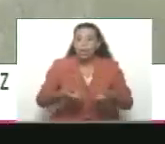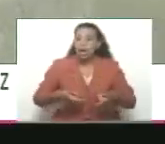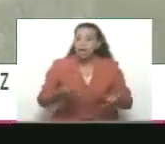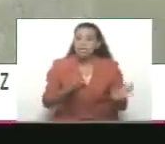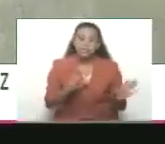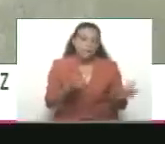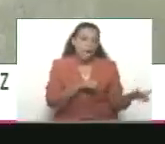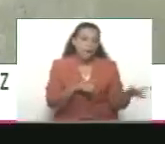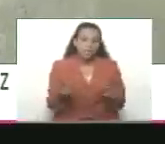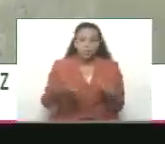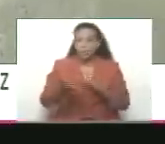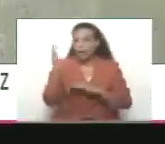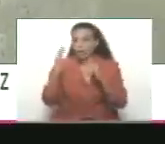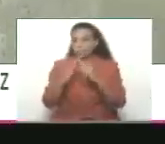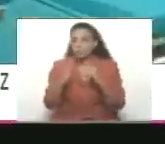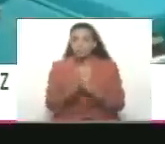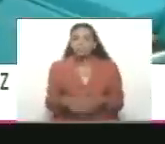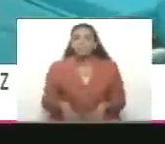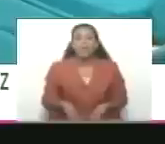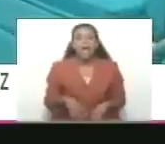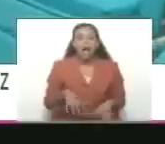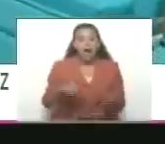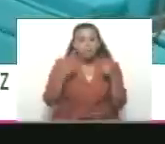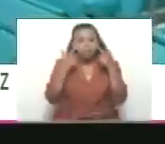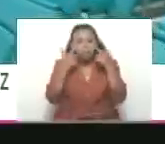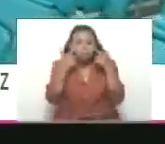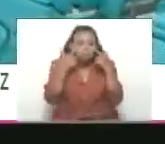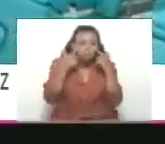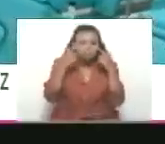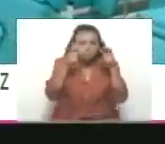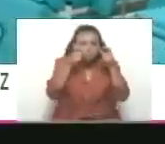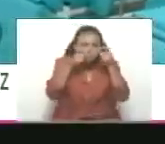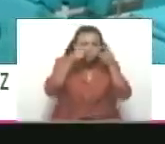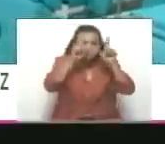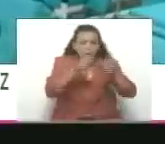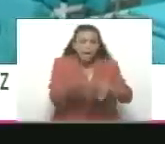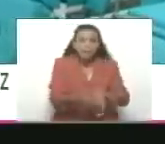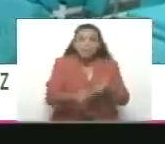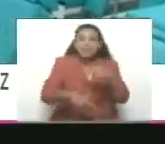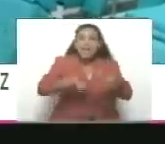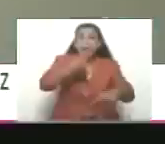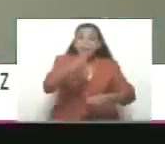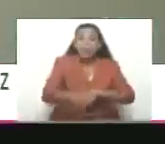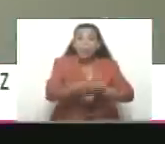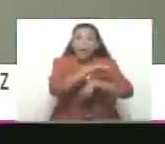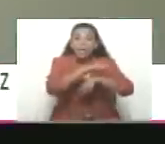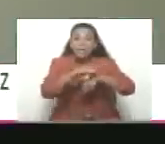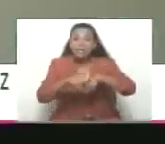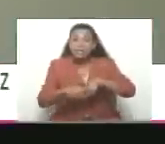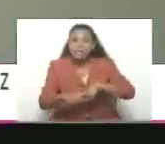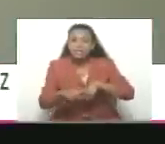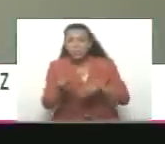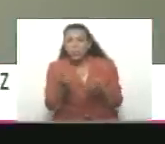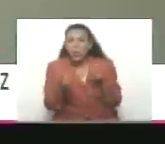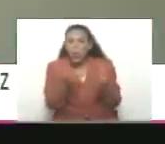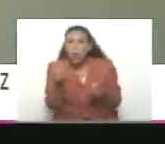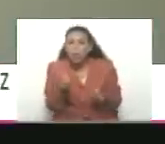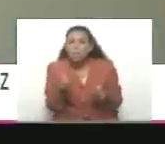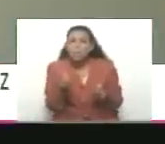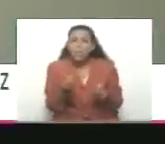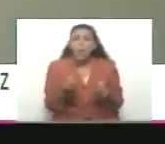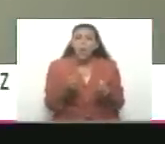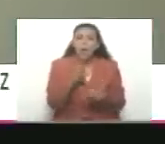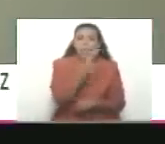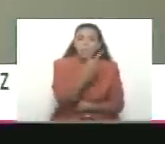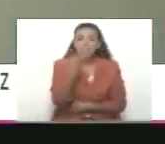paciente y para eso Contamos con área de observación también que es posquirúrgica para monitorear los signos vitales posteriormente a